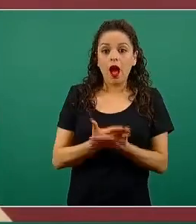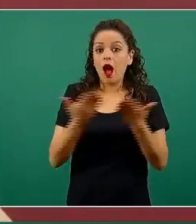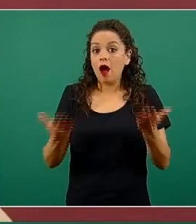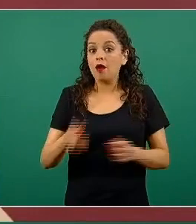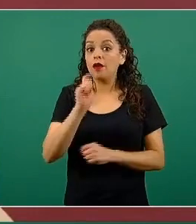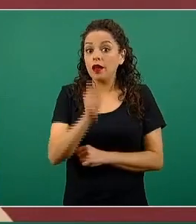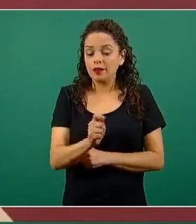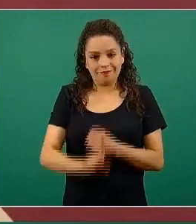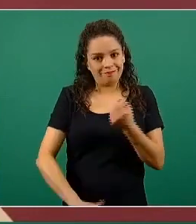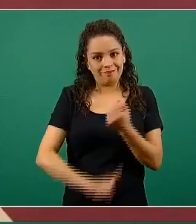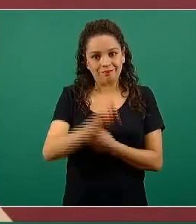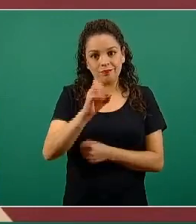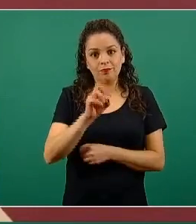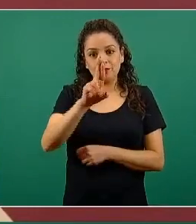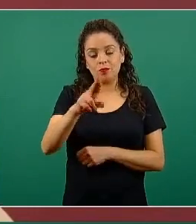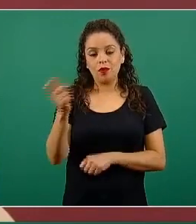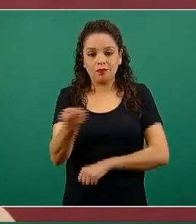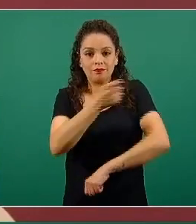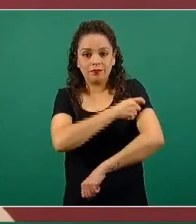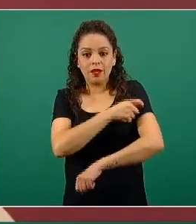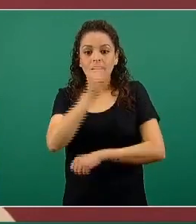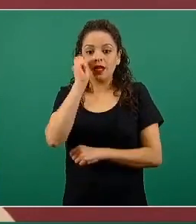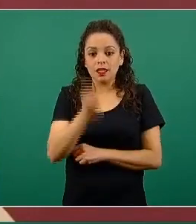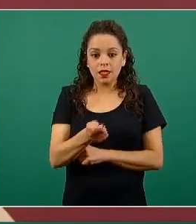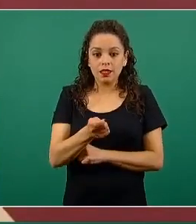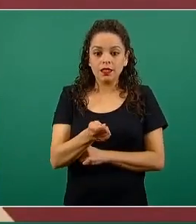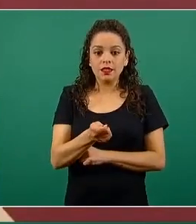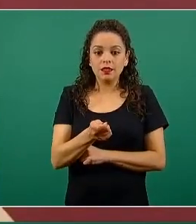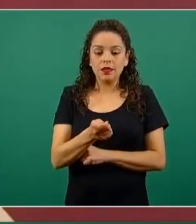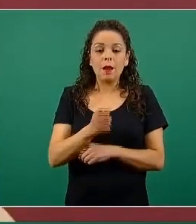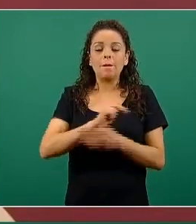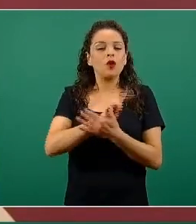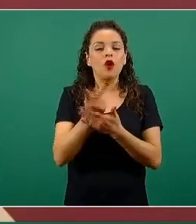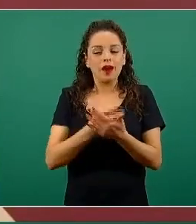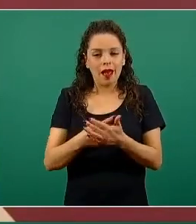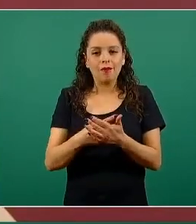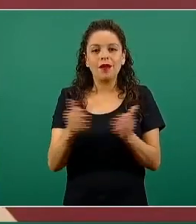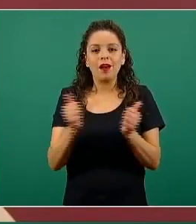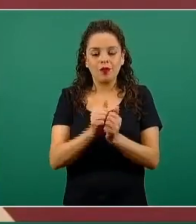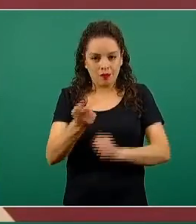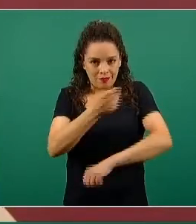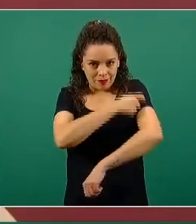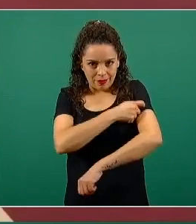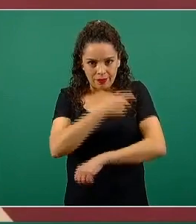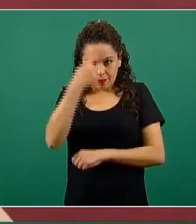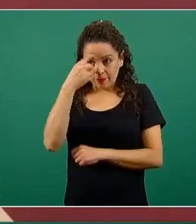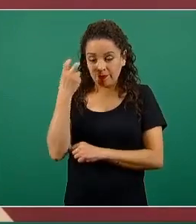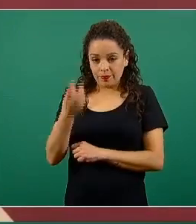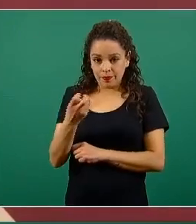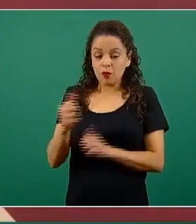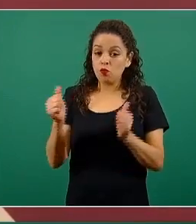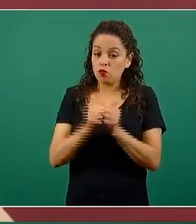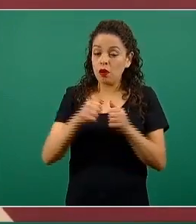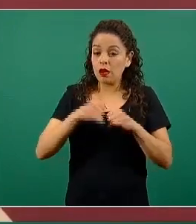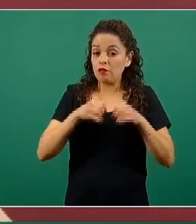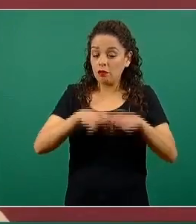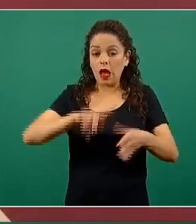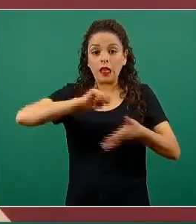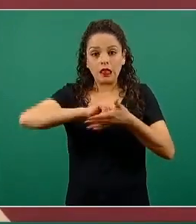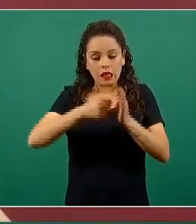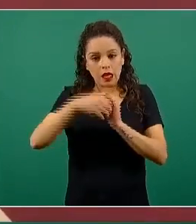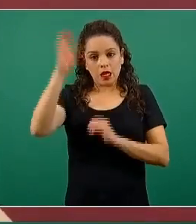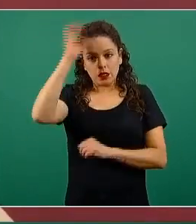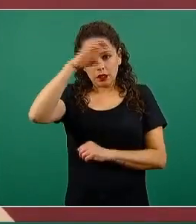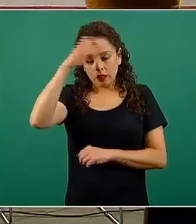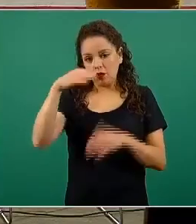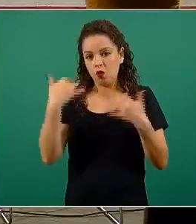el programa de vacunación contra COVID, con una base de reflexión técnica, científica, muy rigurosa. Les agradecemos